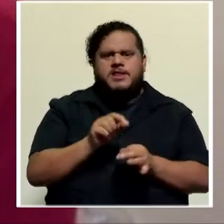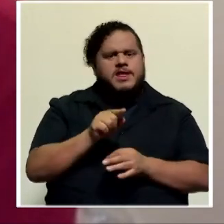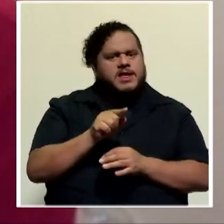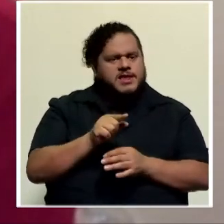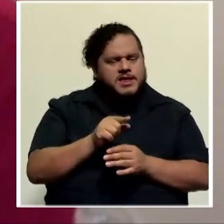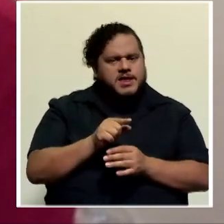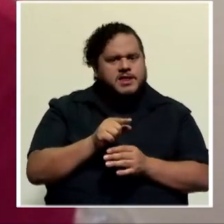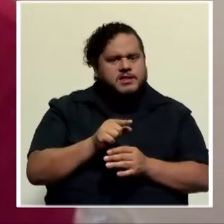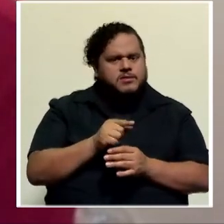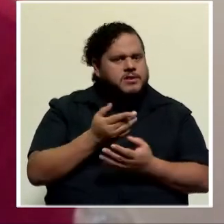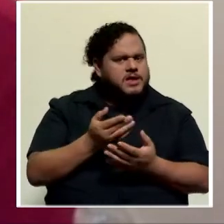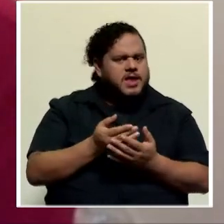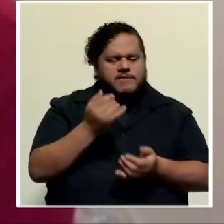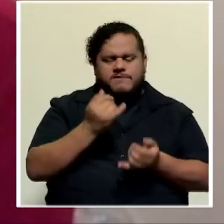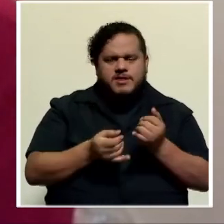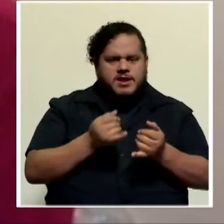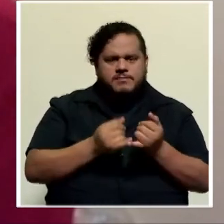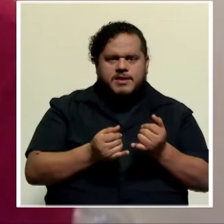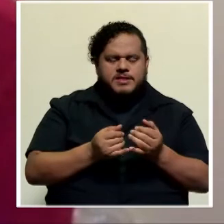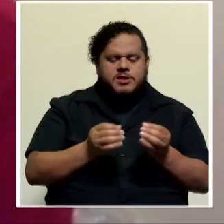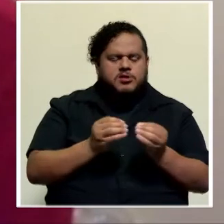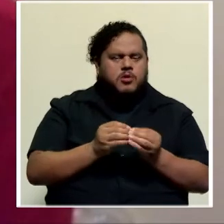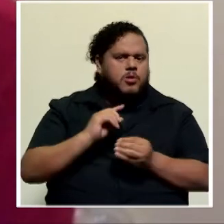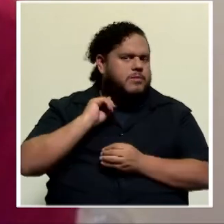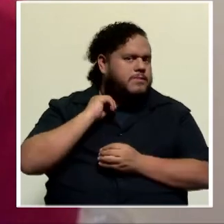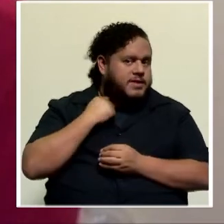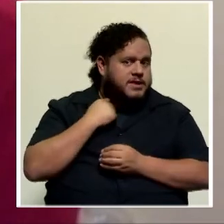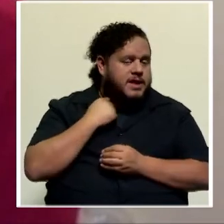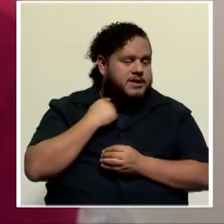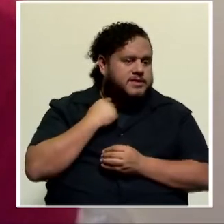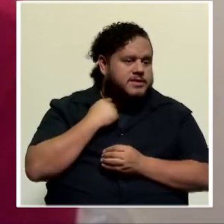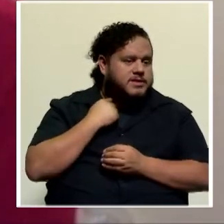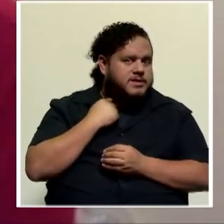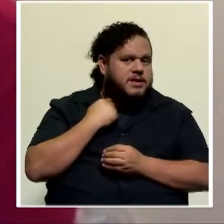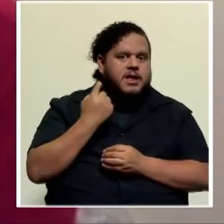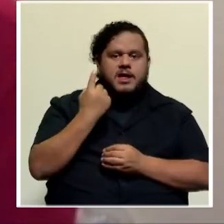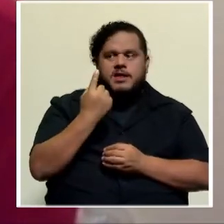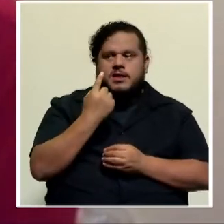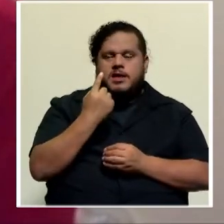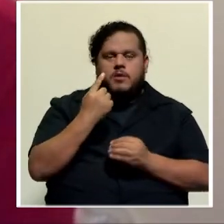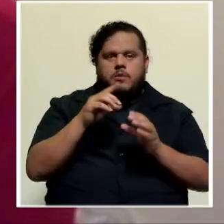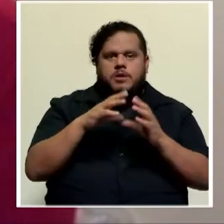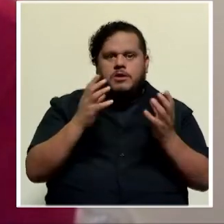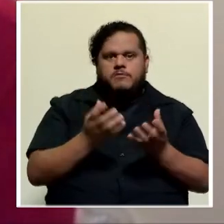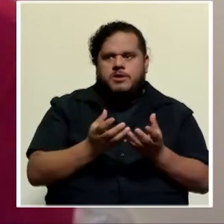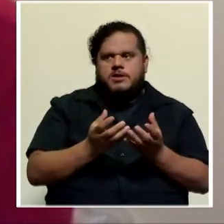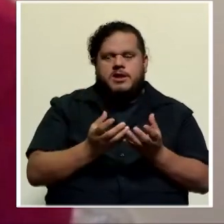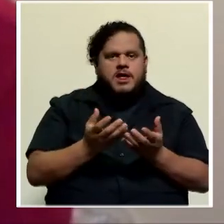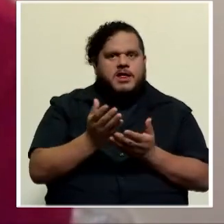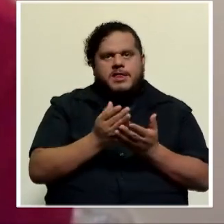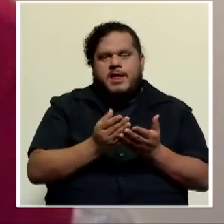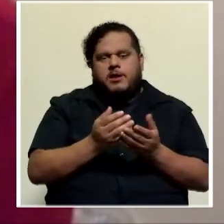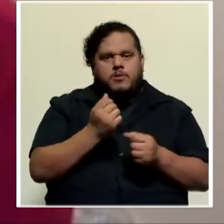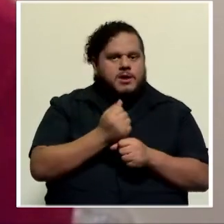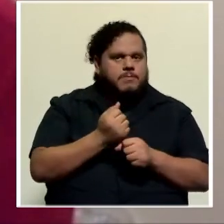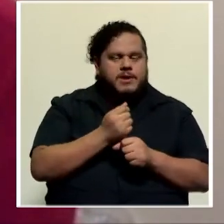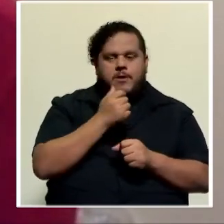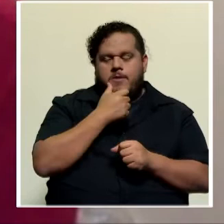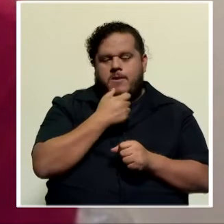amenazas finalmente le van a salir al país mucho más caras que una fuente de supuesto empleo y